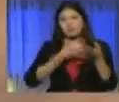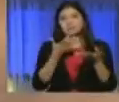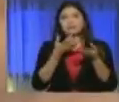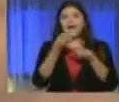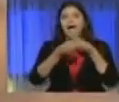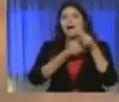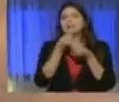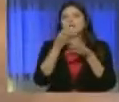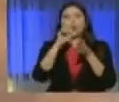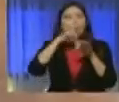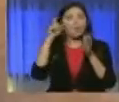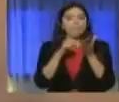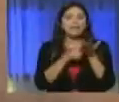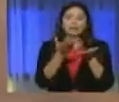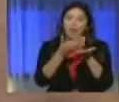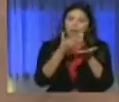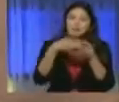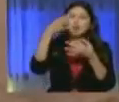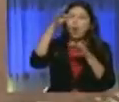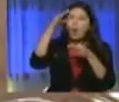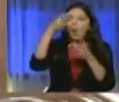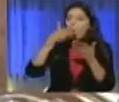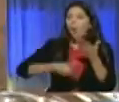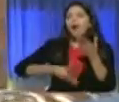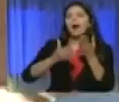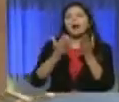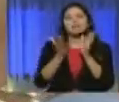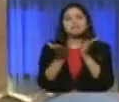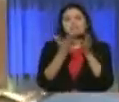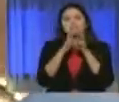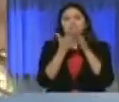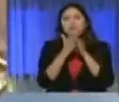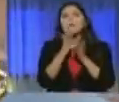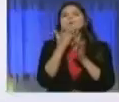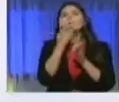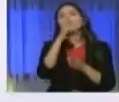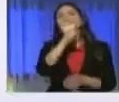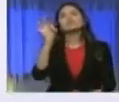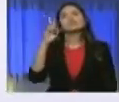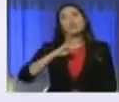confeccionarlo completo, etcétera. De repente cuesta, ¿qué les digo yo? 200 bolívares.